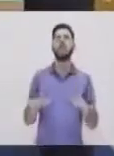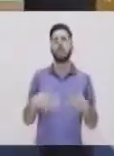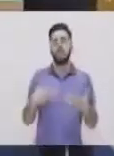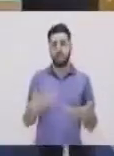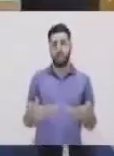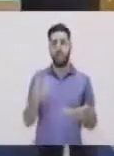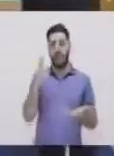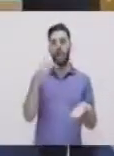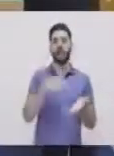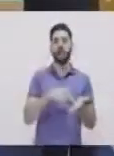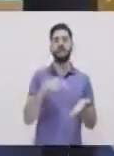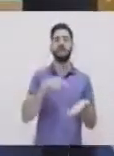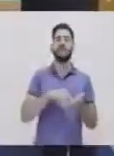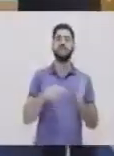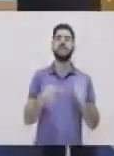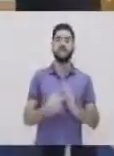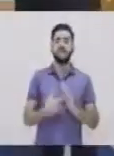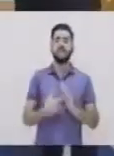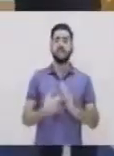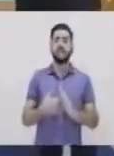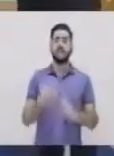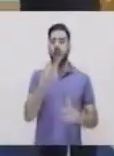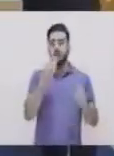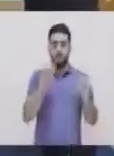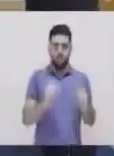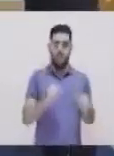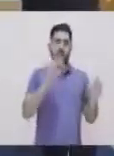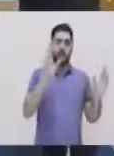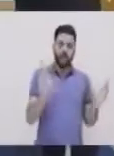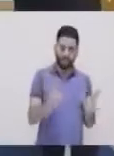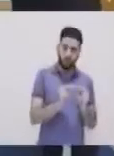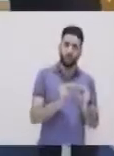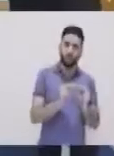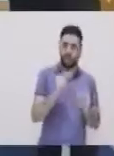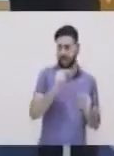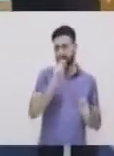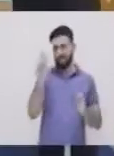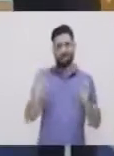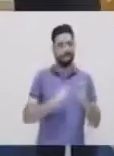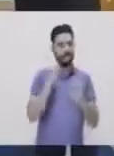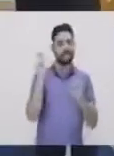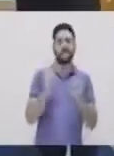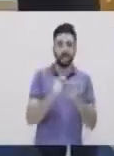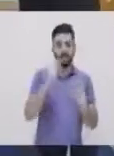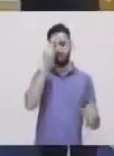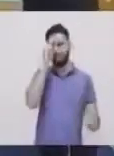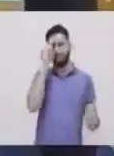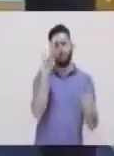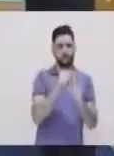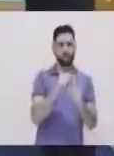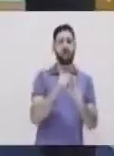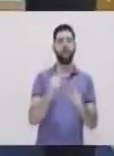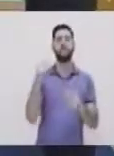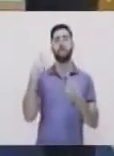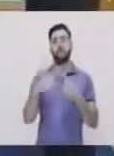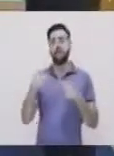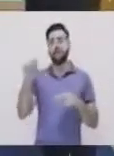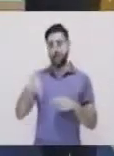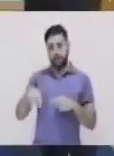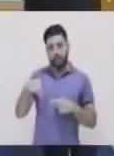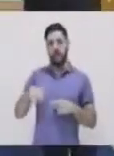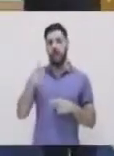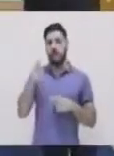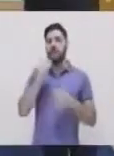noticias, escuchamos o vemos noticias, como tú dijiste, es algo breve, es algo que va al punto. Pero el reportaje se diferencia de